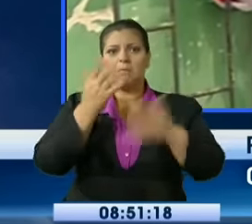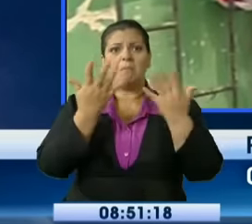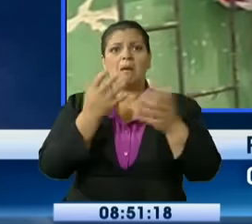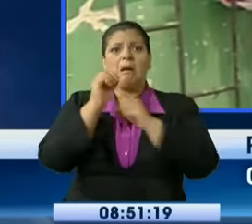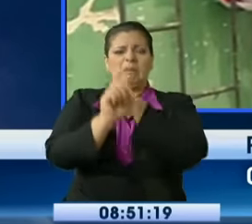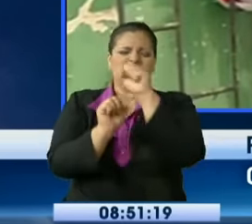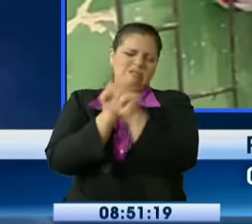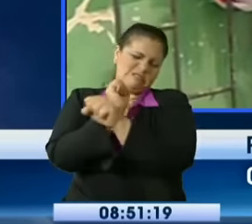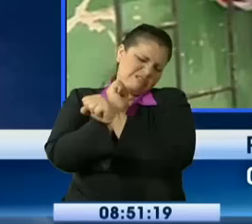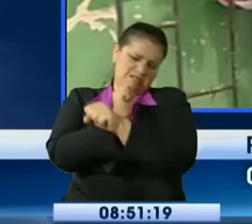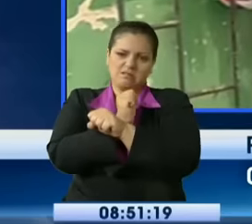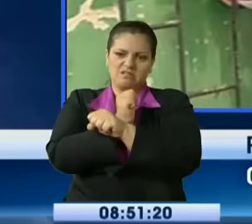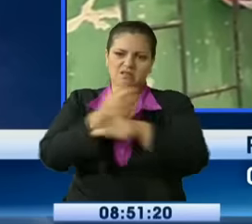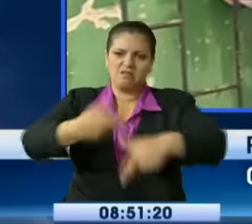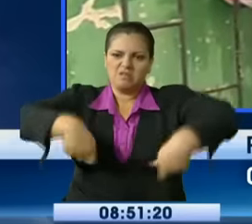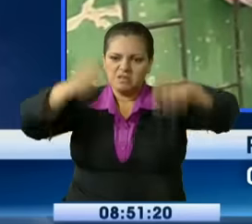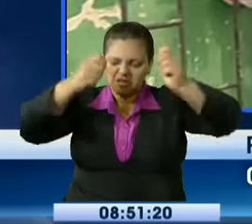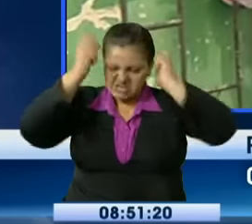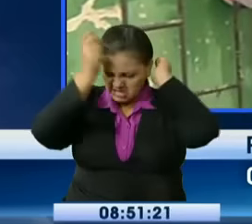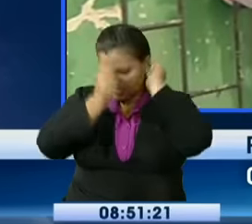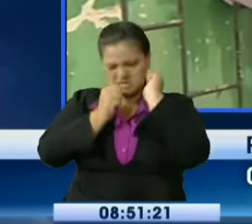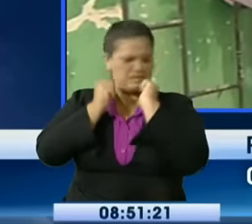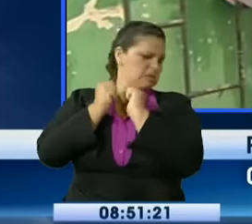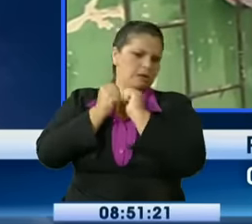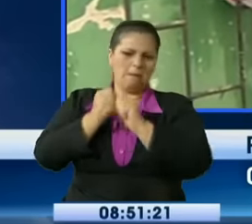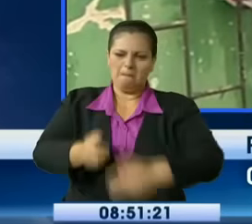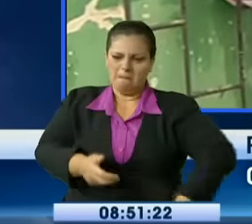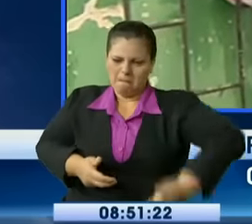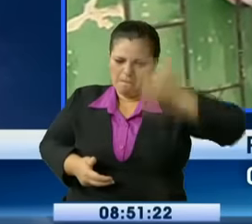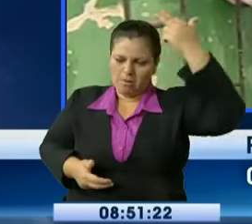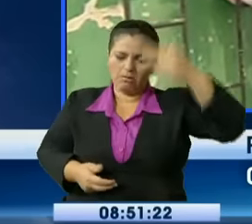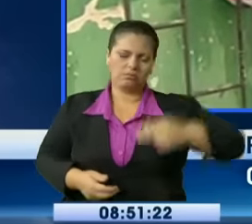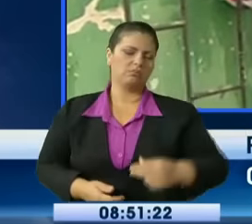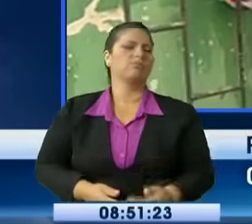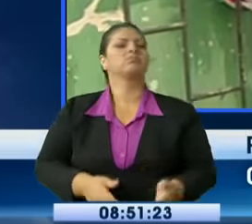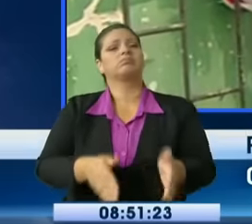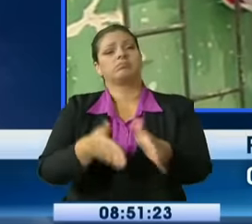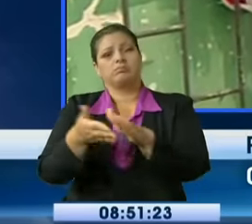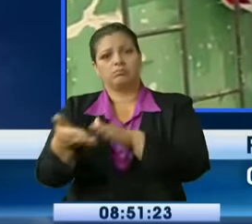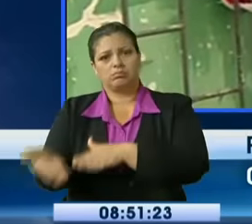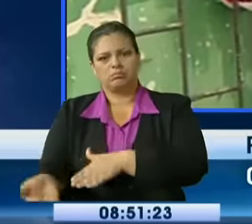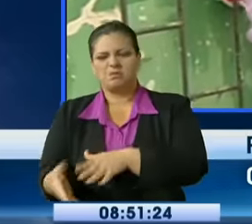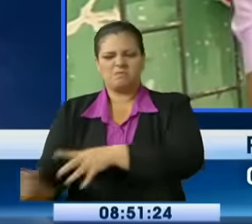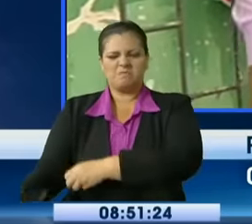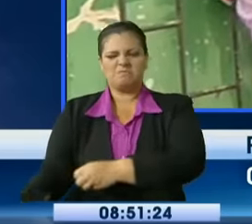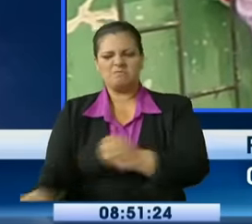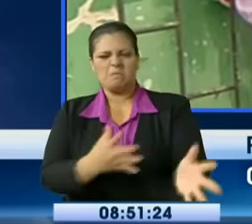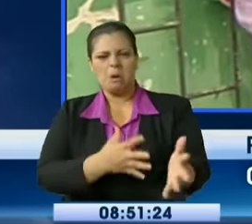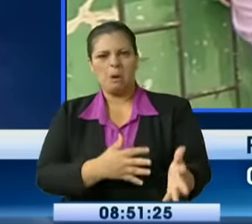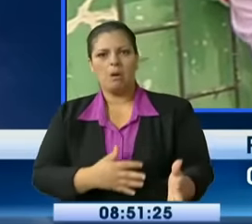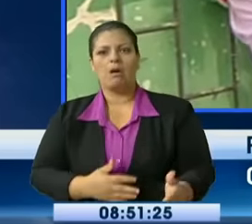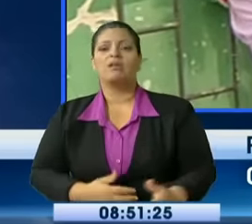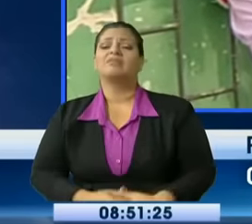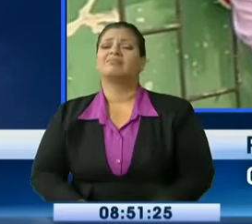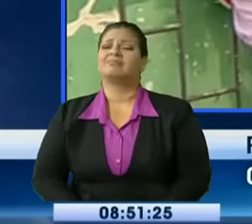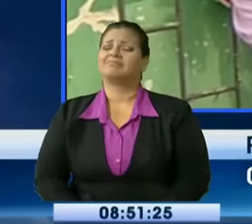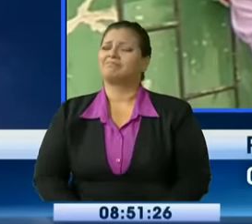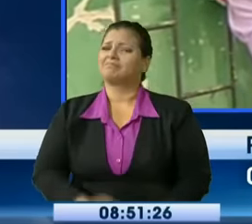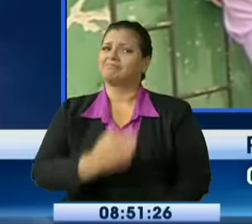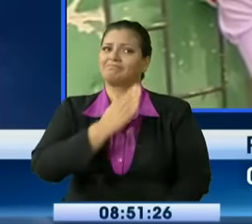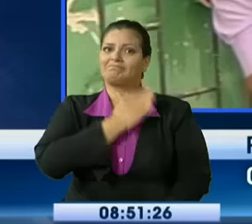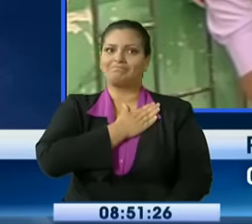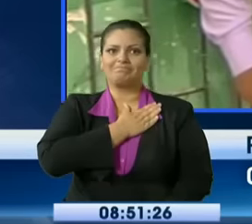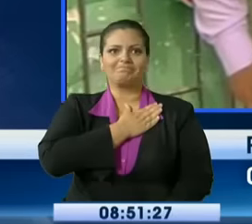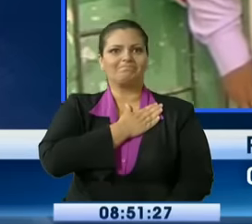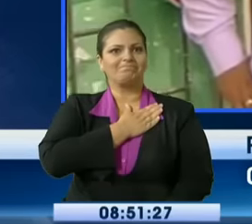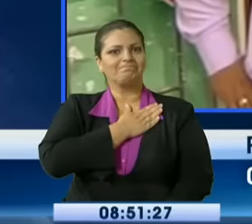muchos agravantes, claro, que están, sí, afectando psicológicamente a esta familia, claro, y es lo que tenemos, sí, que tener en cuenta. Por supuesto que sí, agravantes